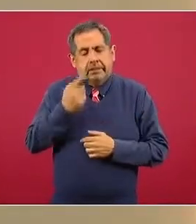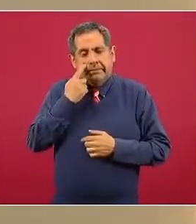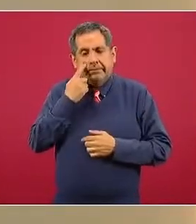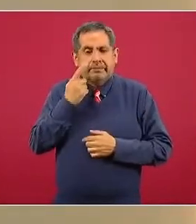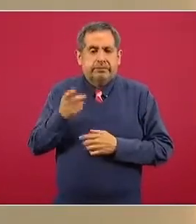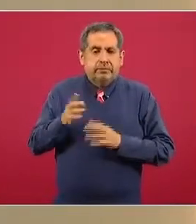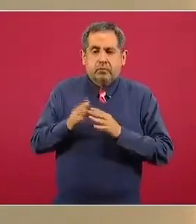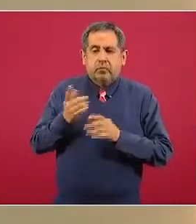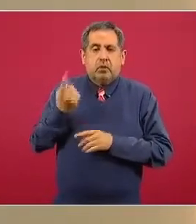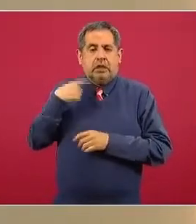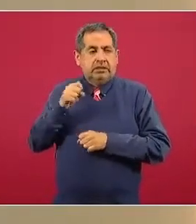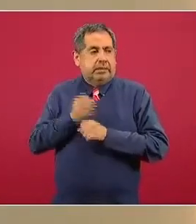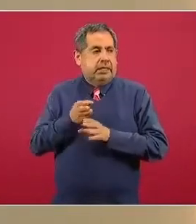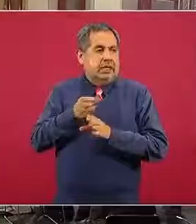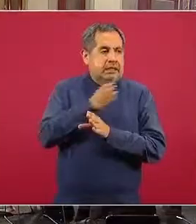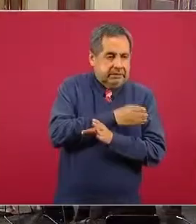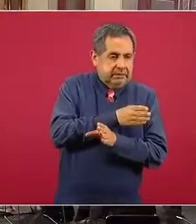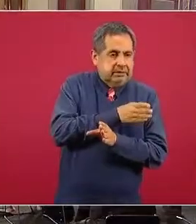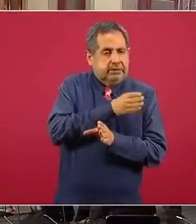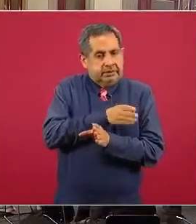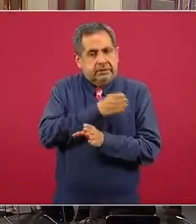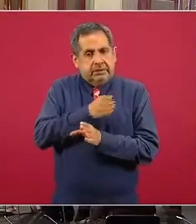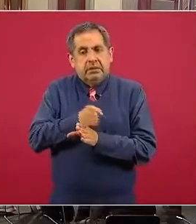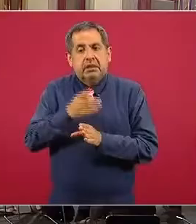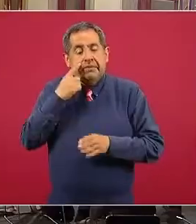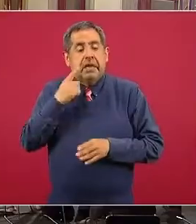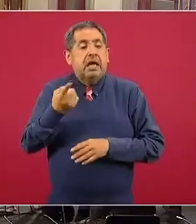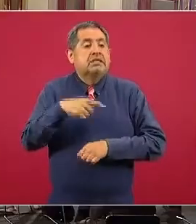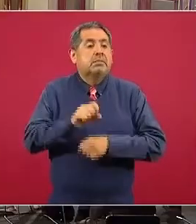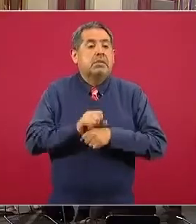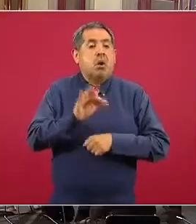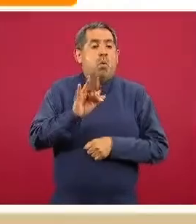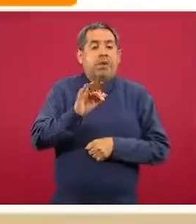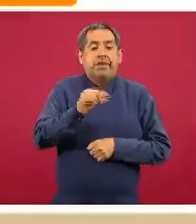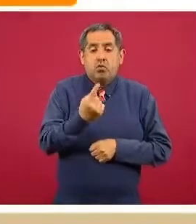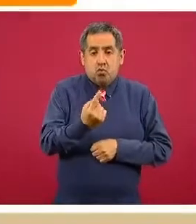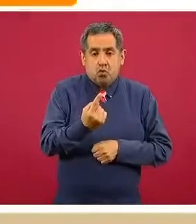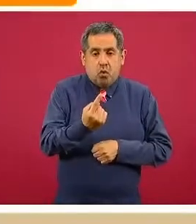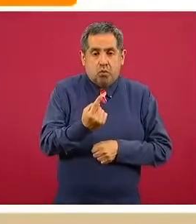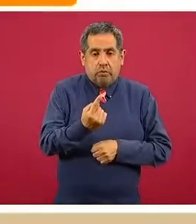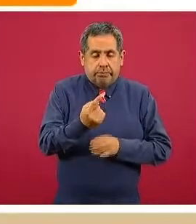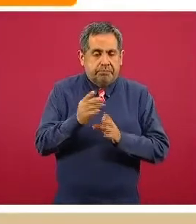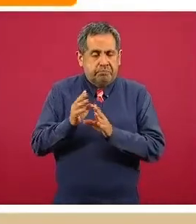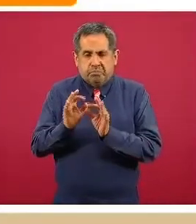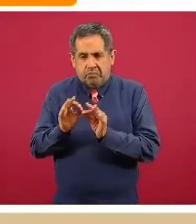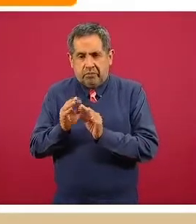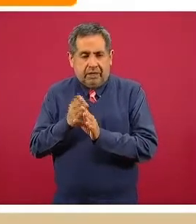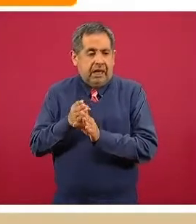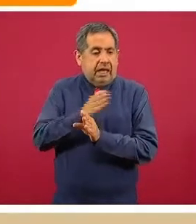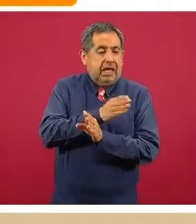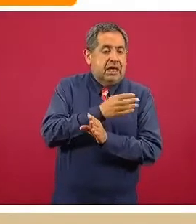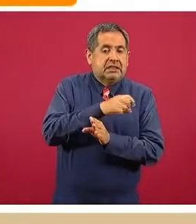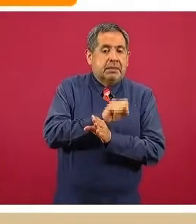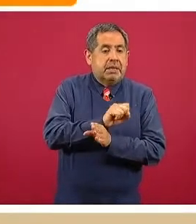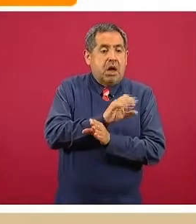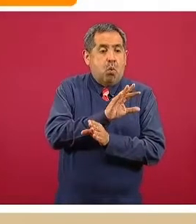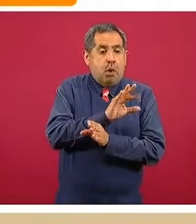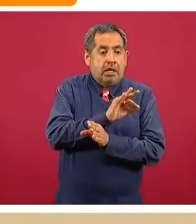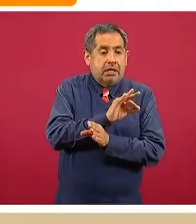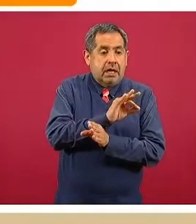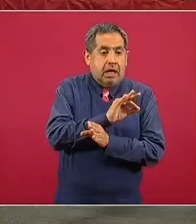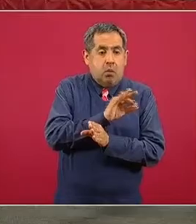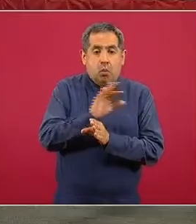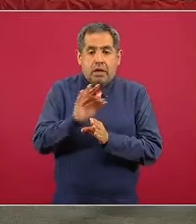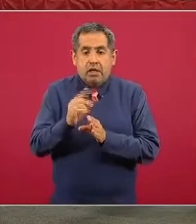relación a las semanas previas. Y bueno, podemos ver que la semana 41 en relación a la 40 prácticamente ya tienen el mismo